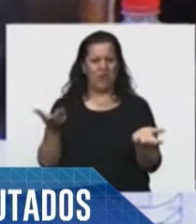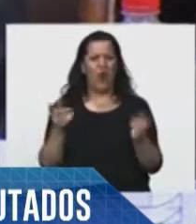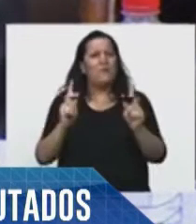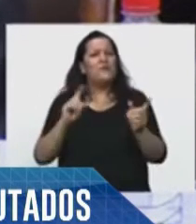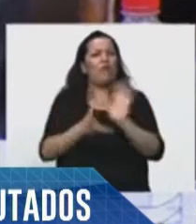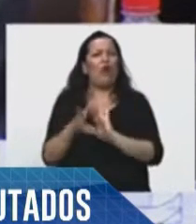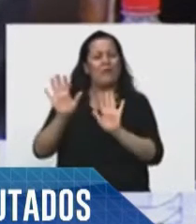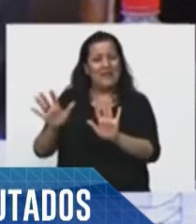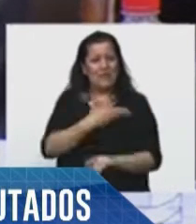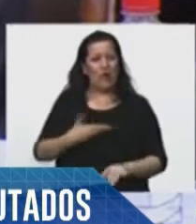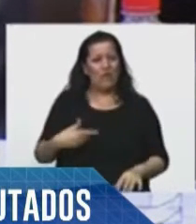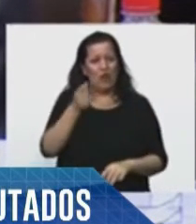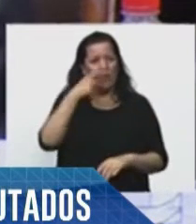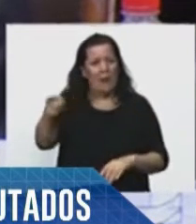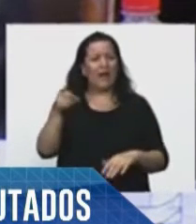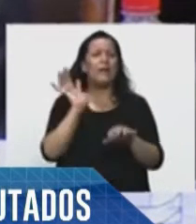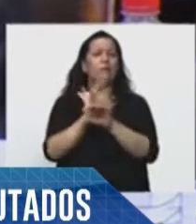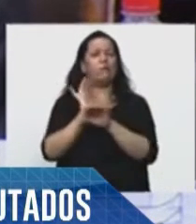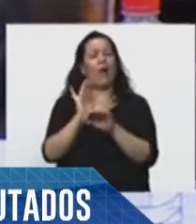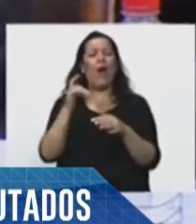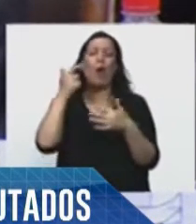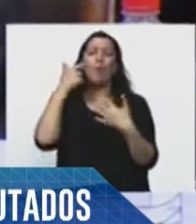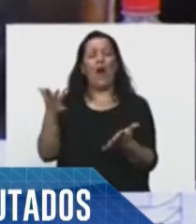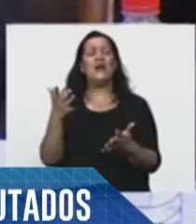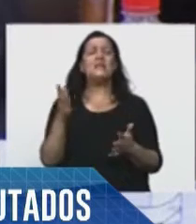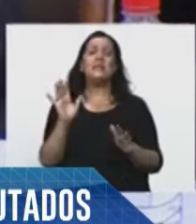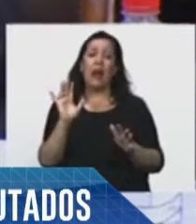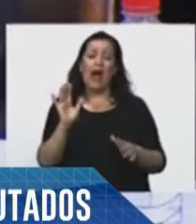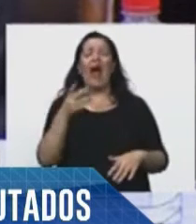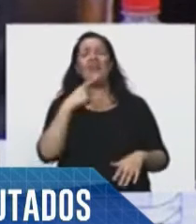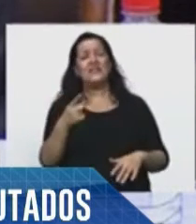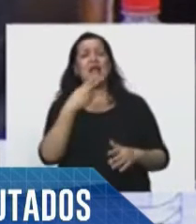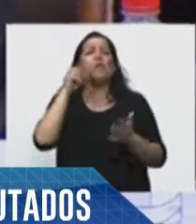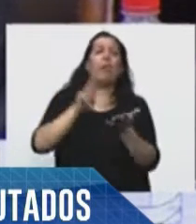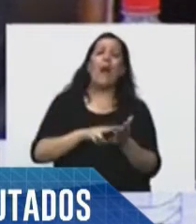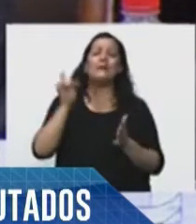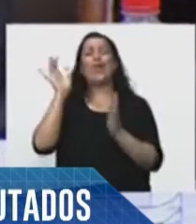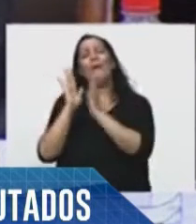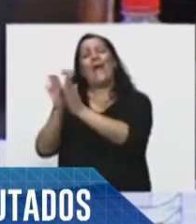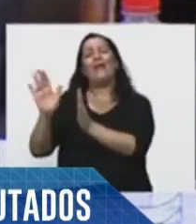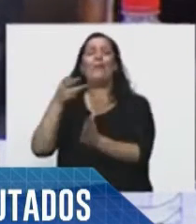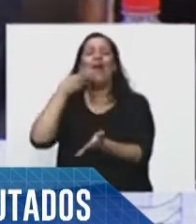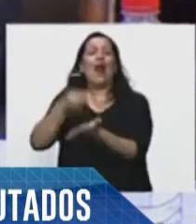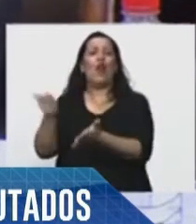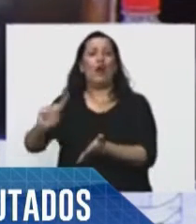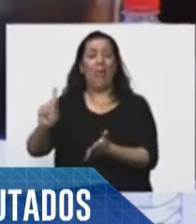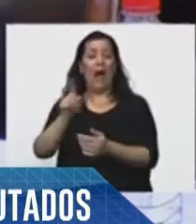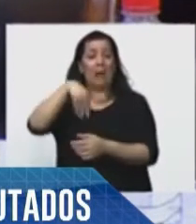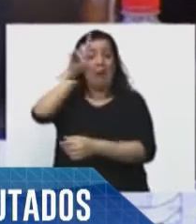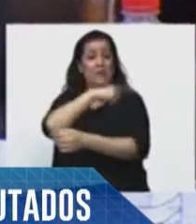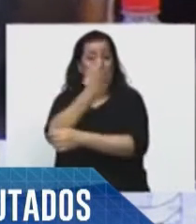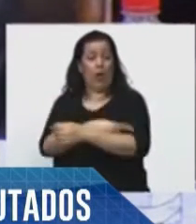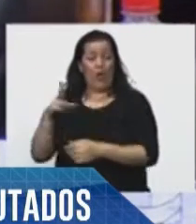Cámara de Diputados? Aumentar mucho el mínimo no imponible, un 50%, mucho más de lo que proponía el gobierno, y las escalas también